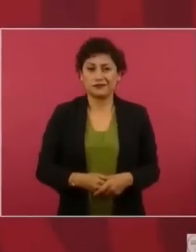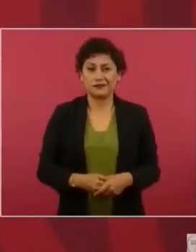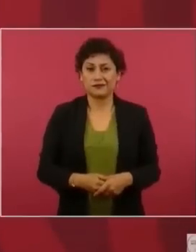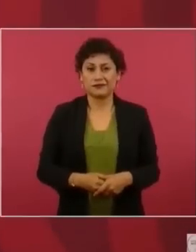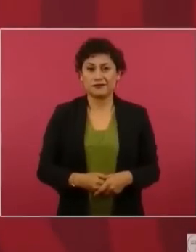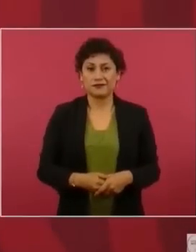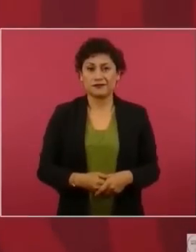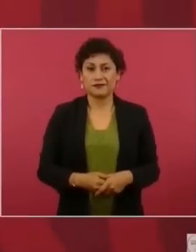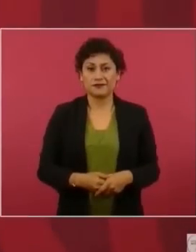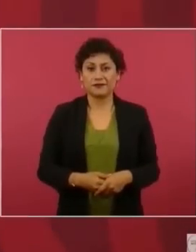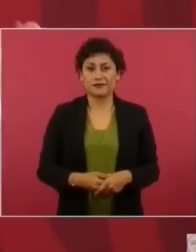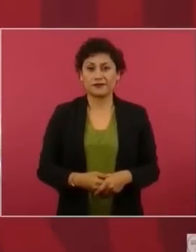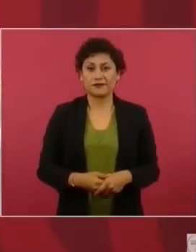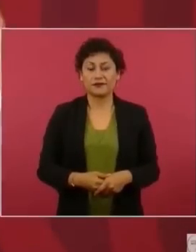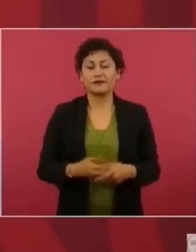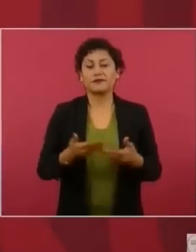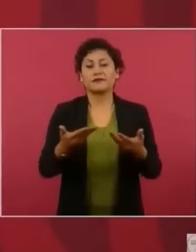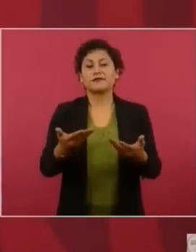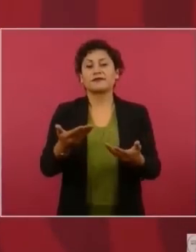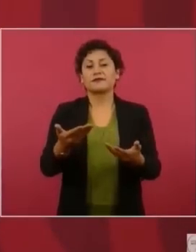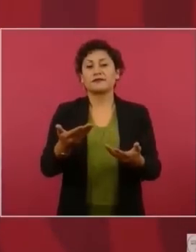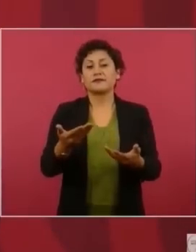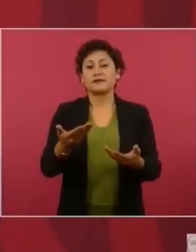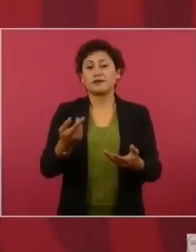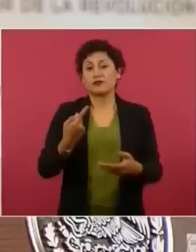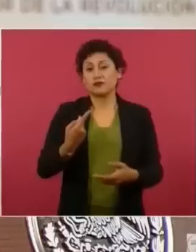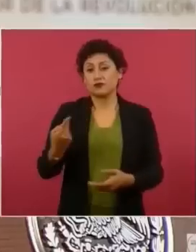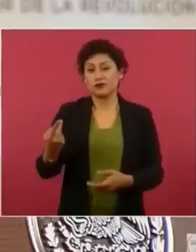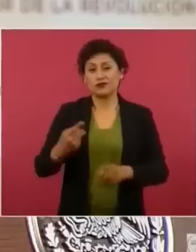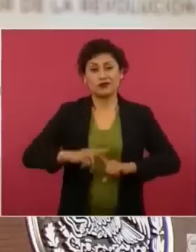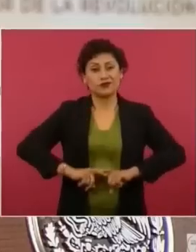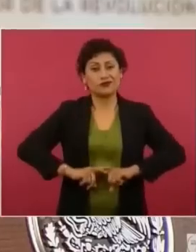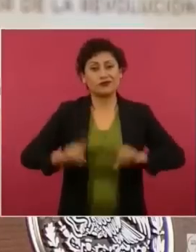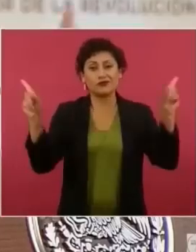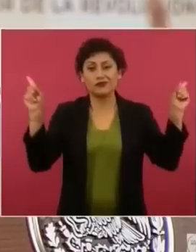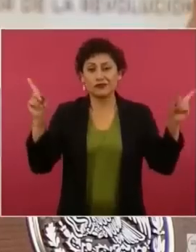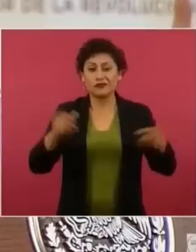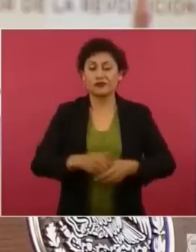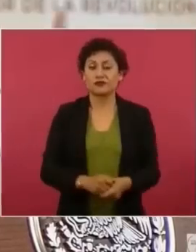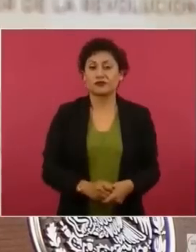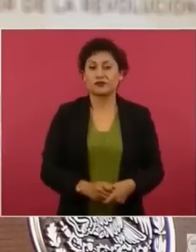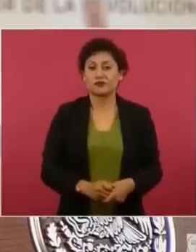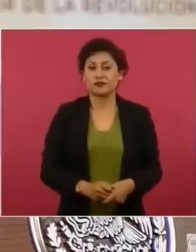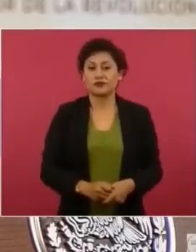Nosotros no somos iguales. Presidente, entonces, o sea, no aquí todo... es...